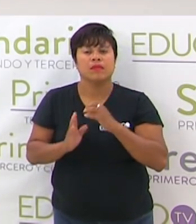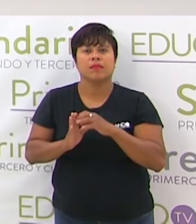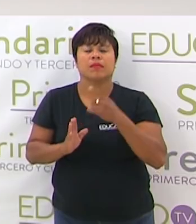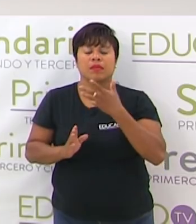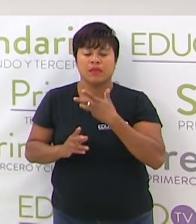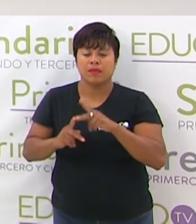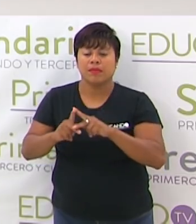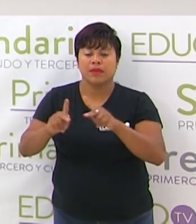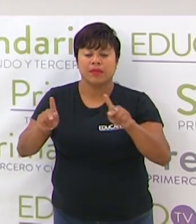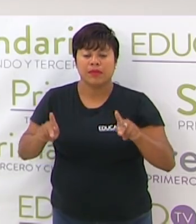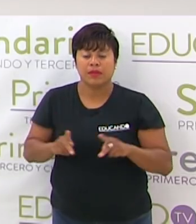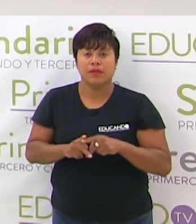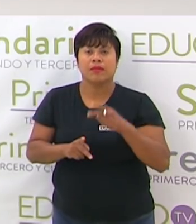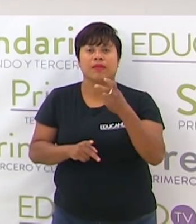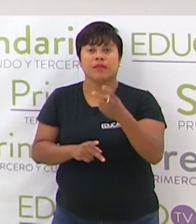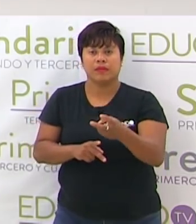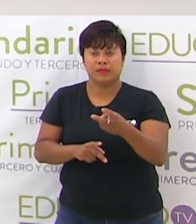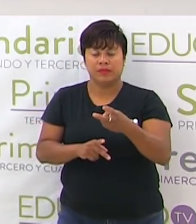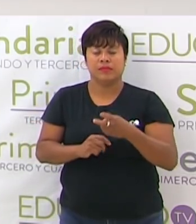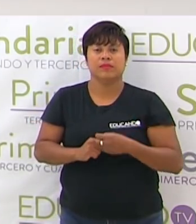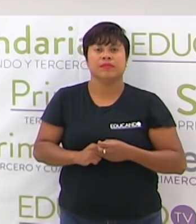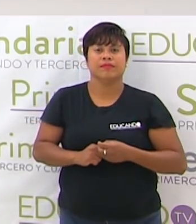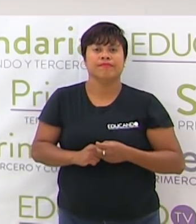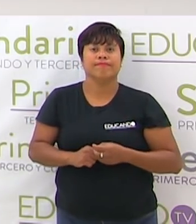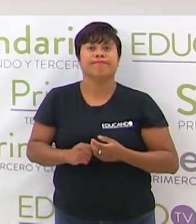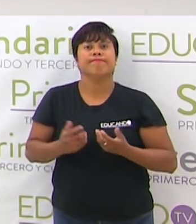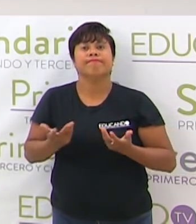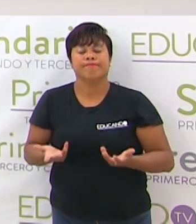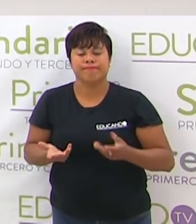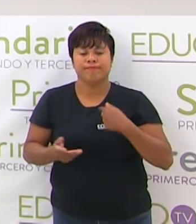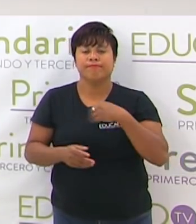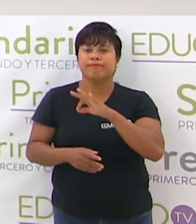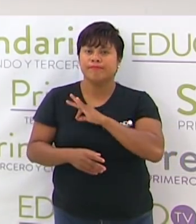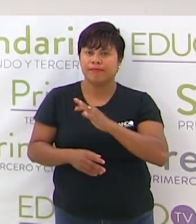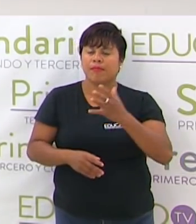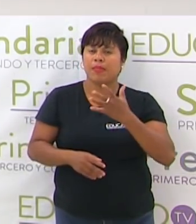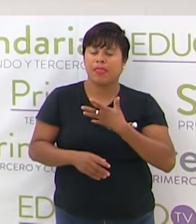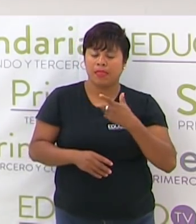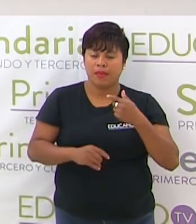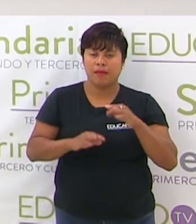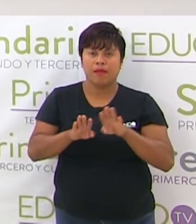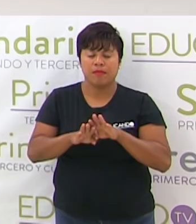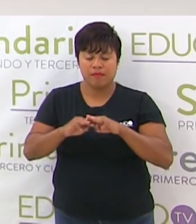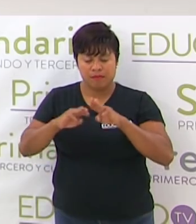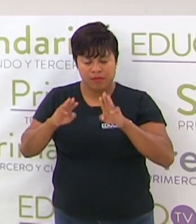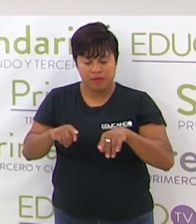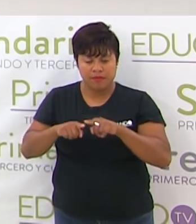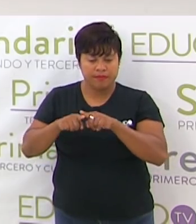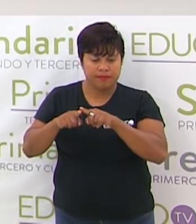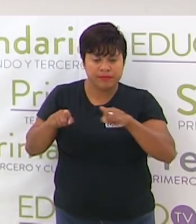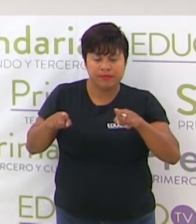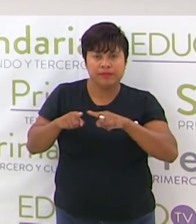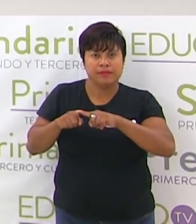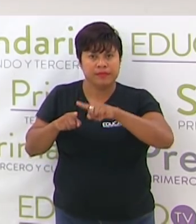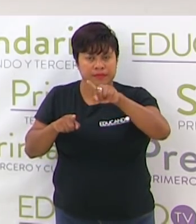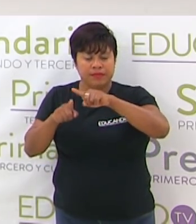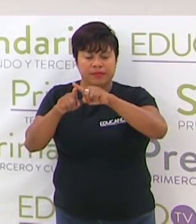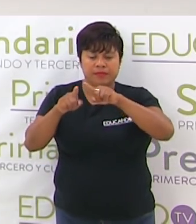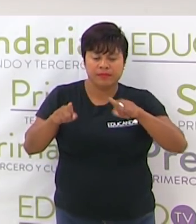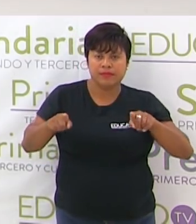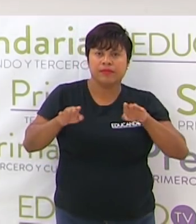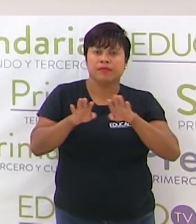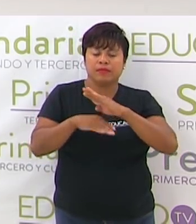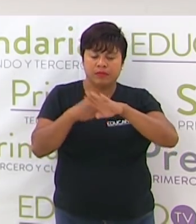el perímetro de esa figura, pues lo obtendría midiendo